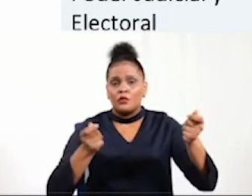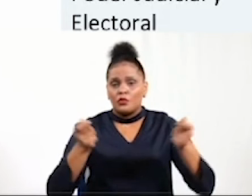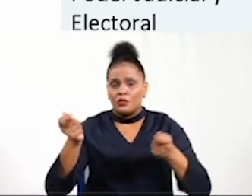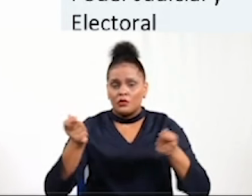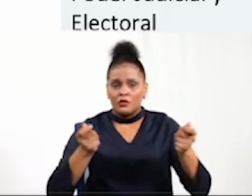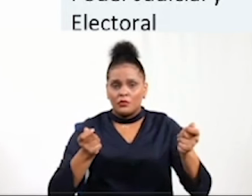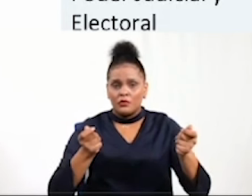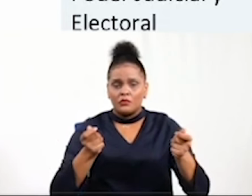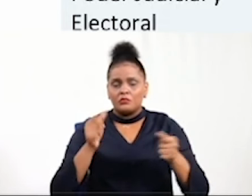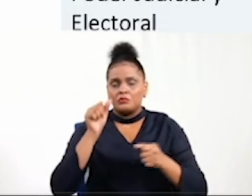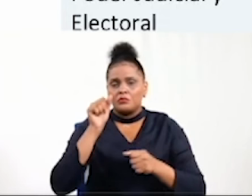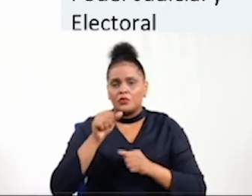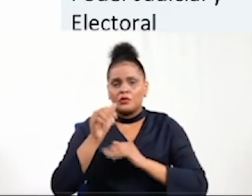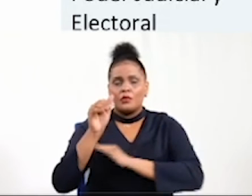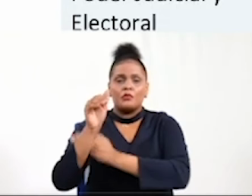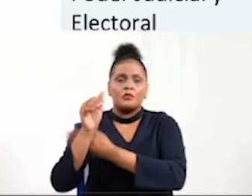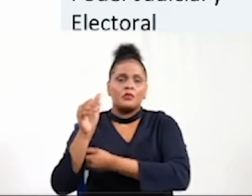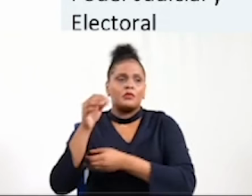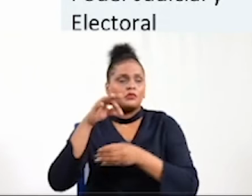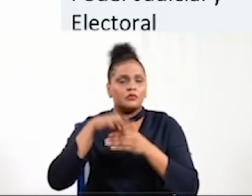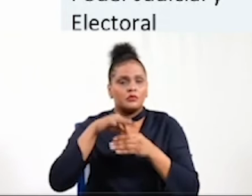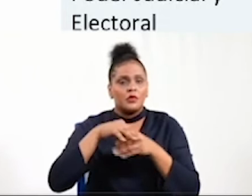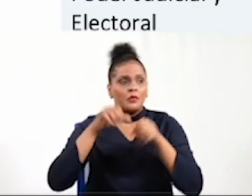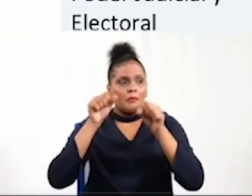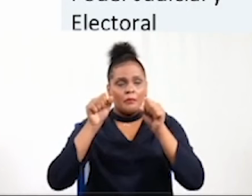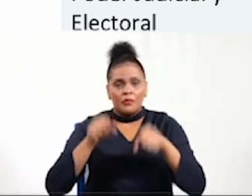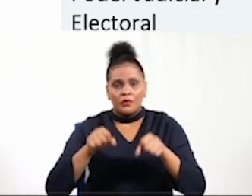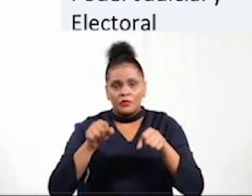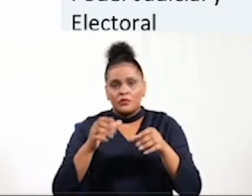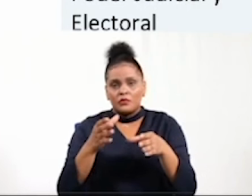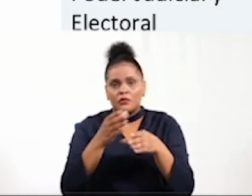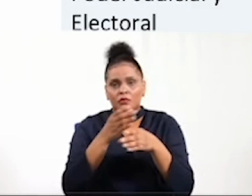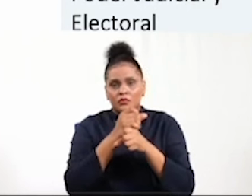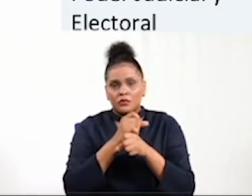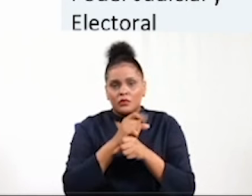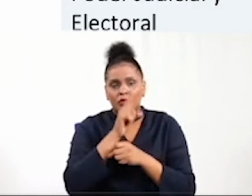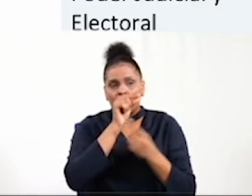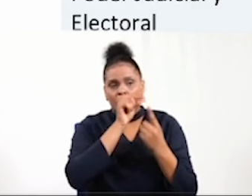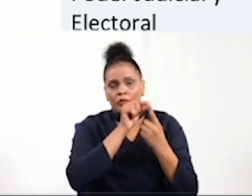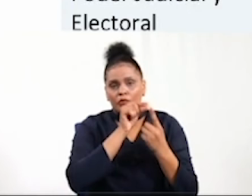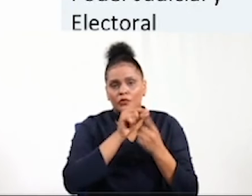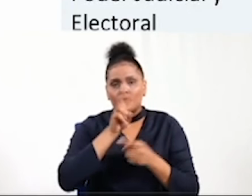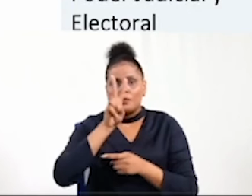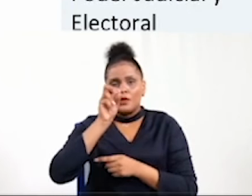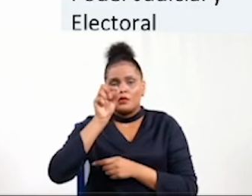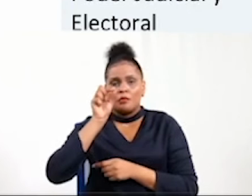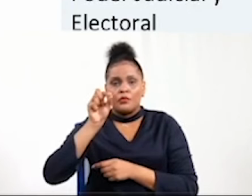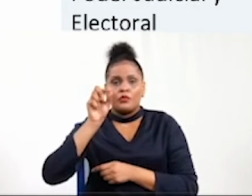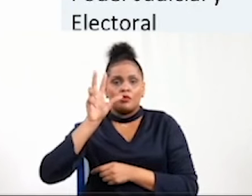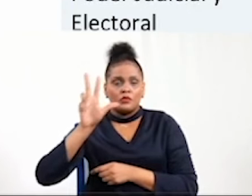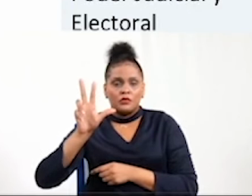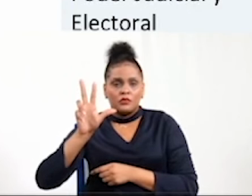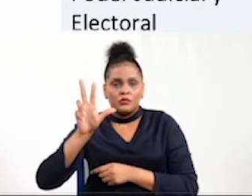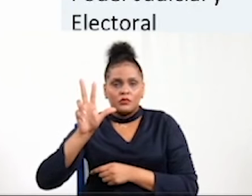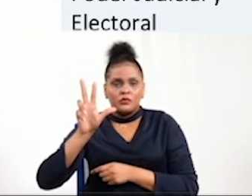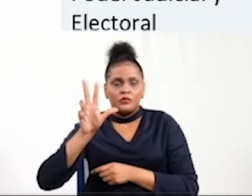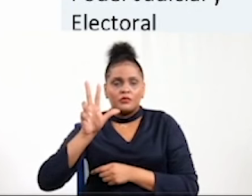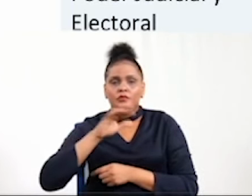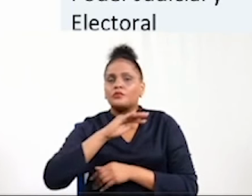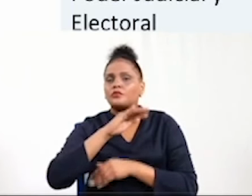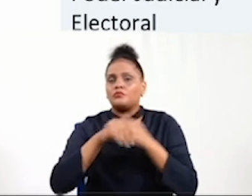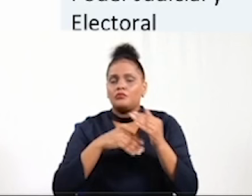y la administración pública tiene un puntaje de 20 puntos de 20.3 y esto también es